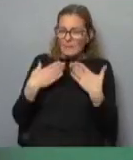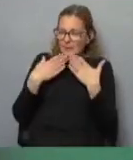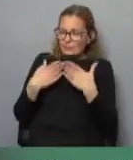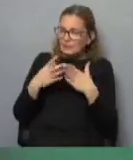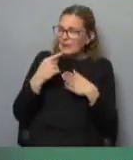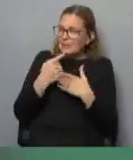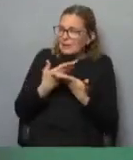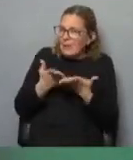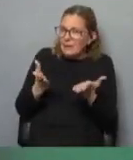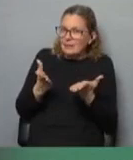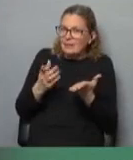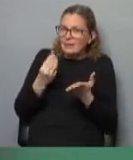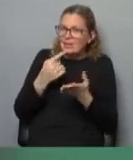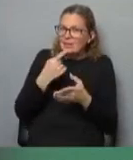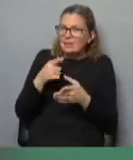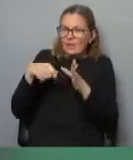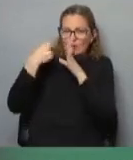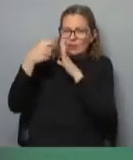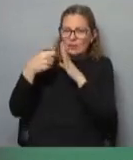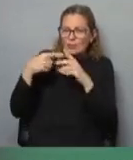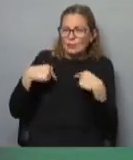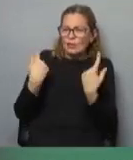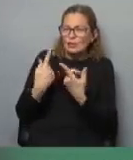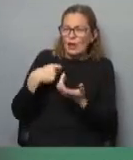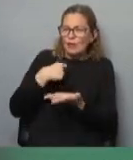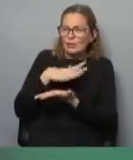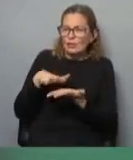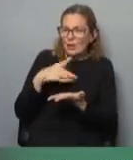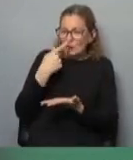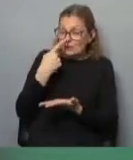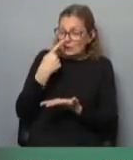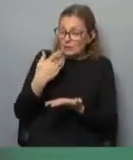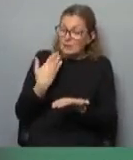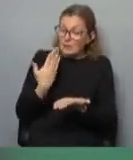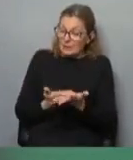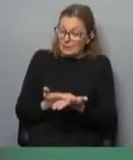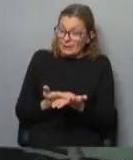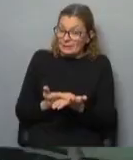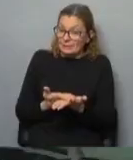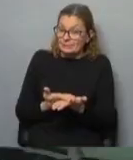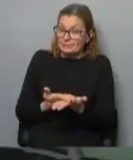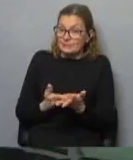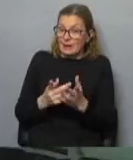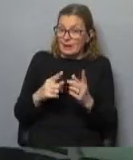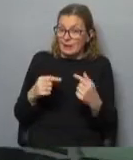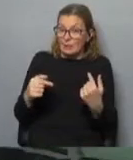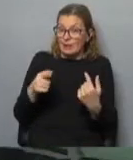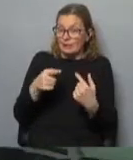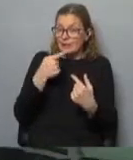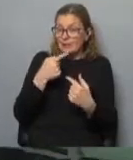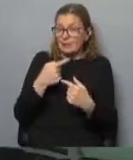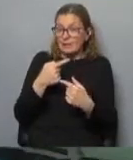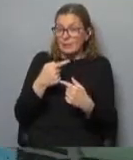surge de julieta es que dice este vídeo sobre nuestra sociedad es interesante plantearnos esa pregunta bueno alguna pista daba allí